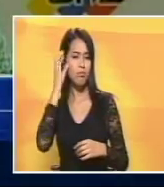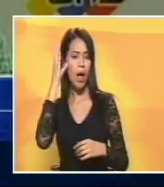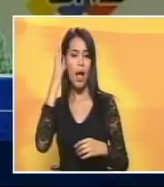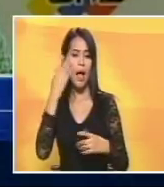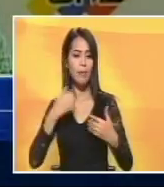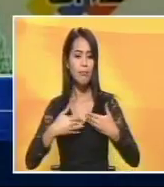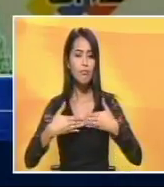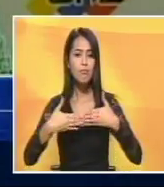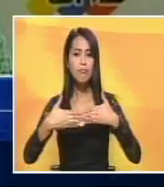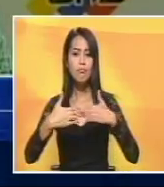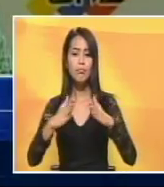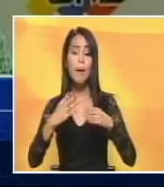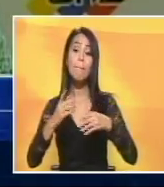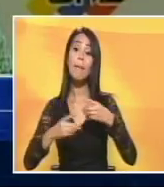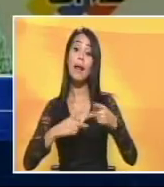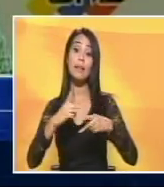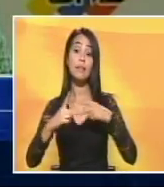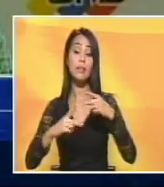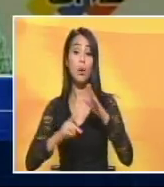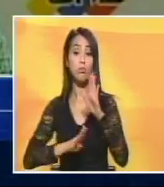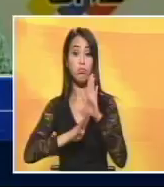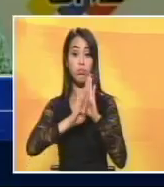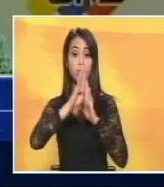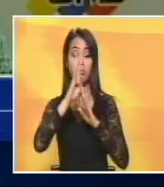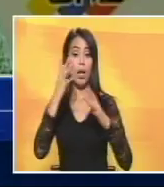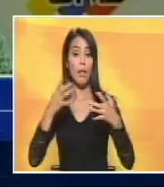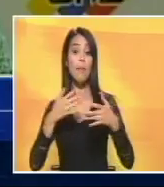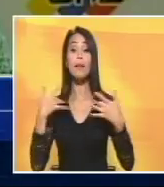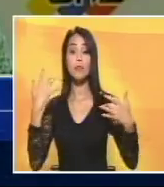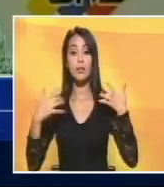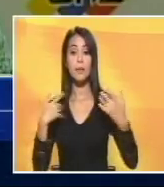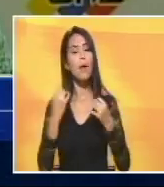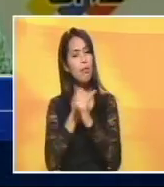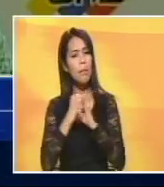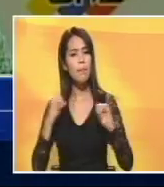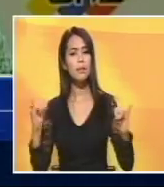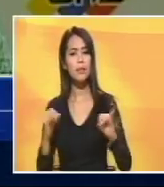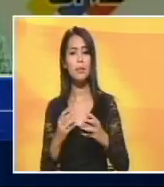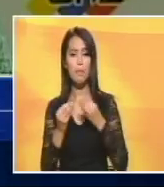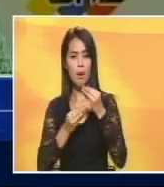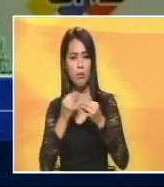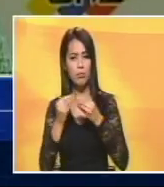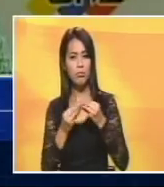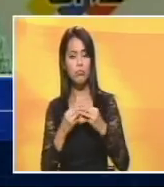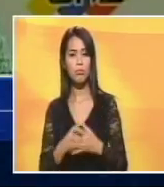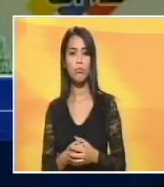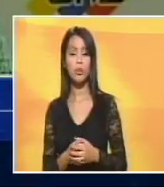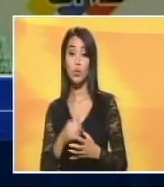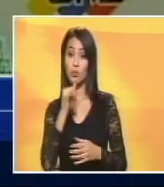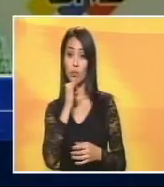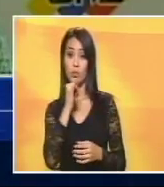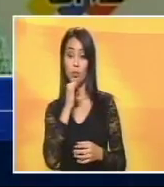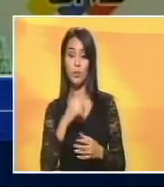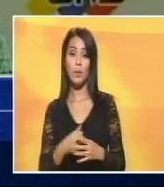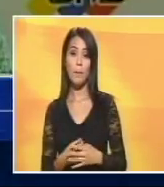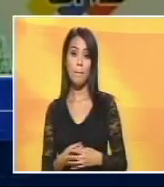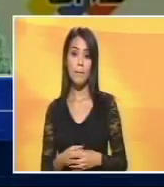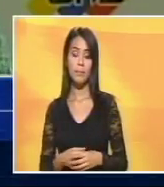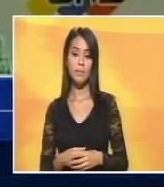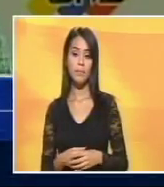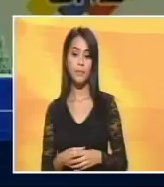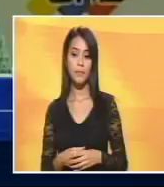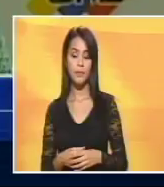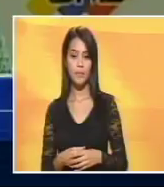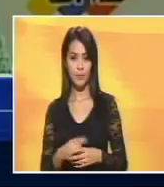para el desarrollo de su actividad y con absoluta independencia para la elaboración de sus informes.